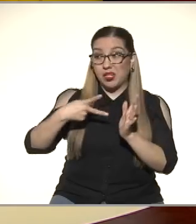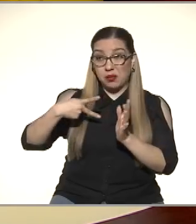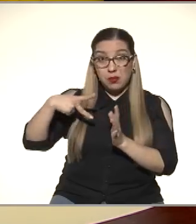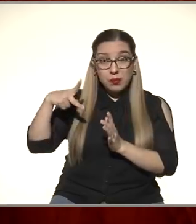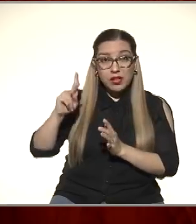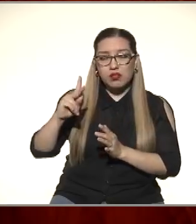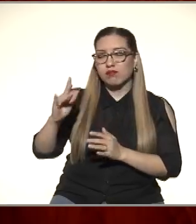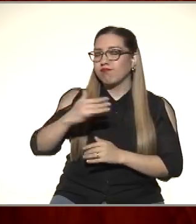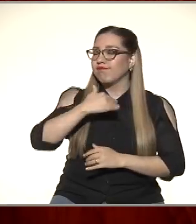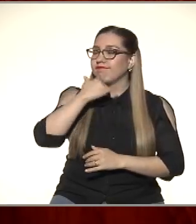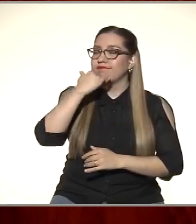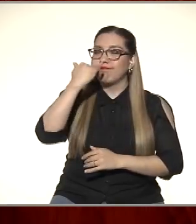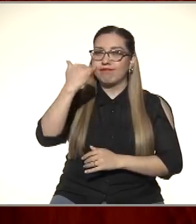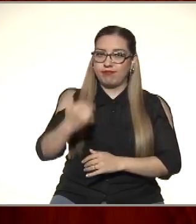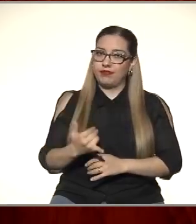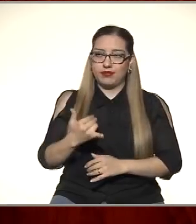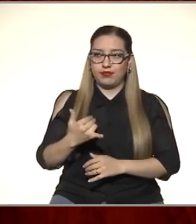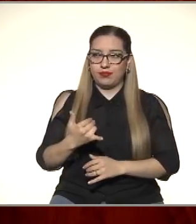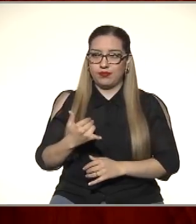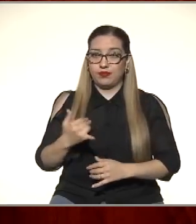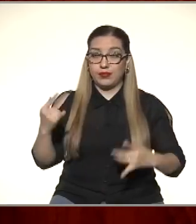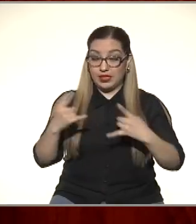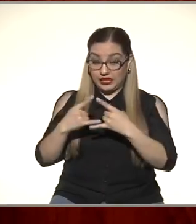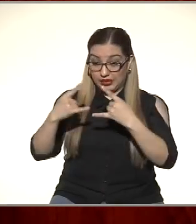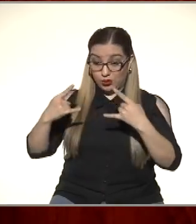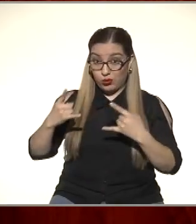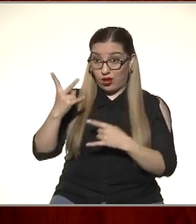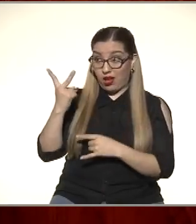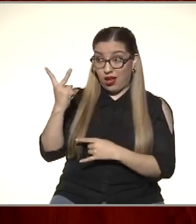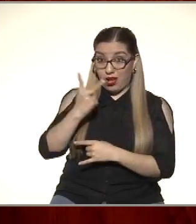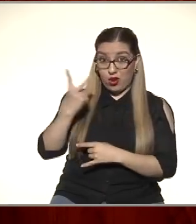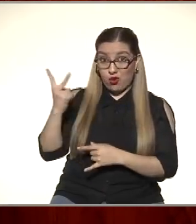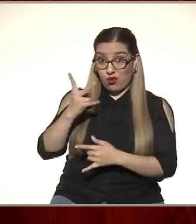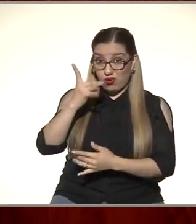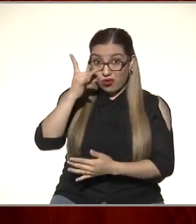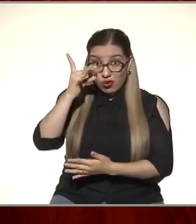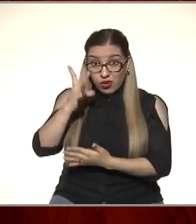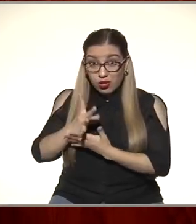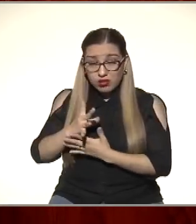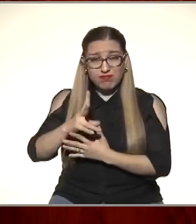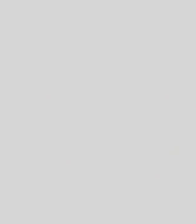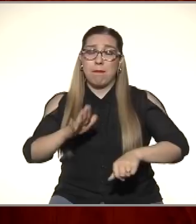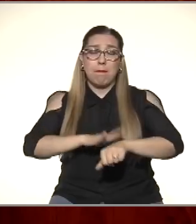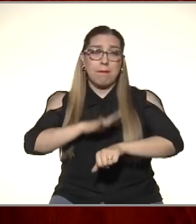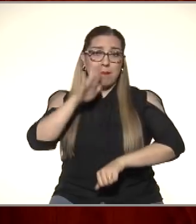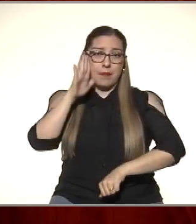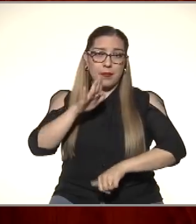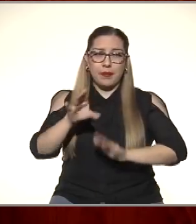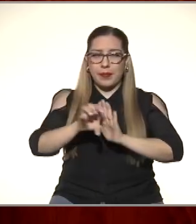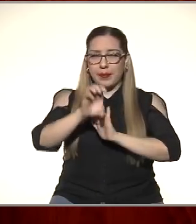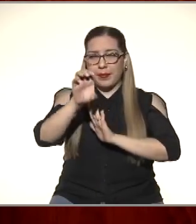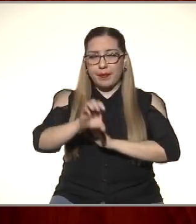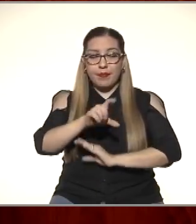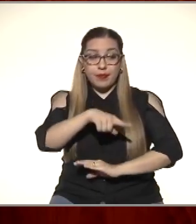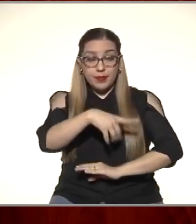No solamente no es una historia de dos, ¿sí? Es una historia de muchos más, los